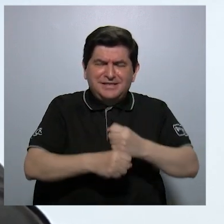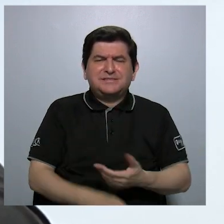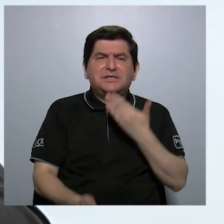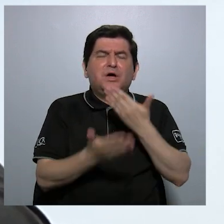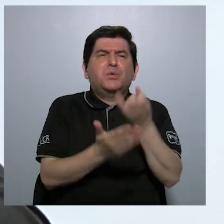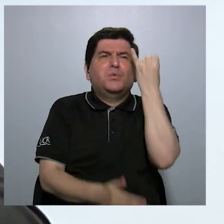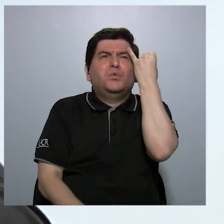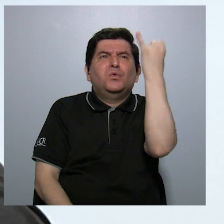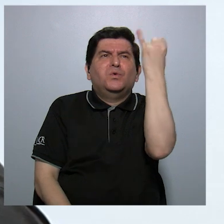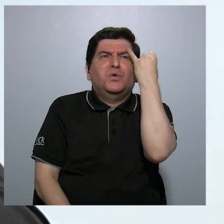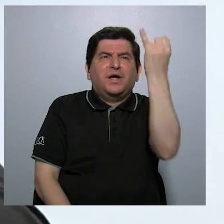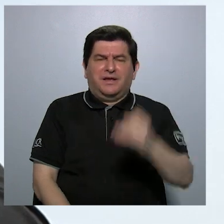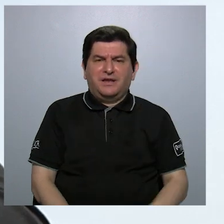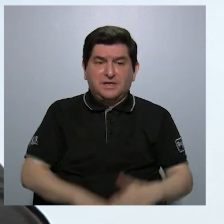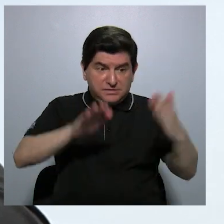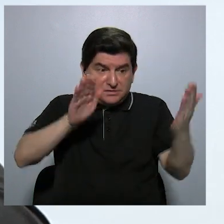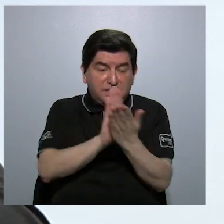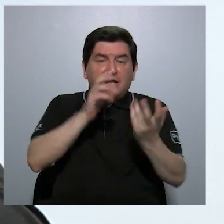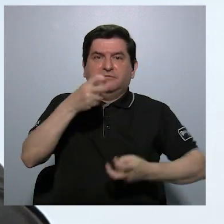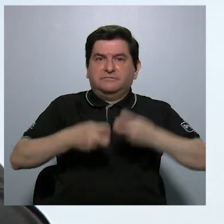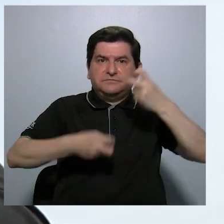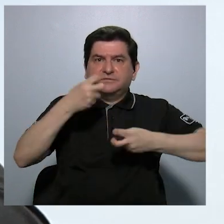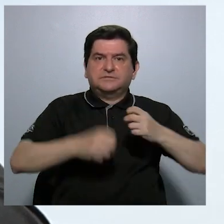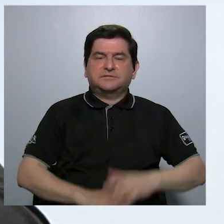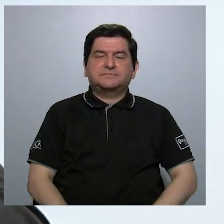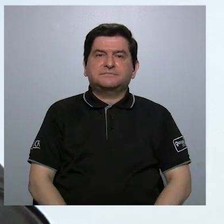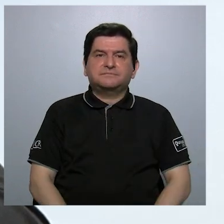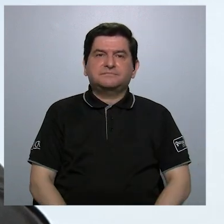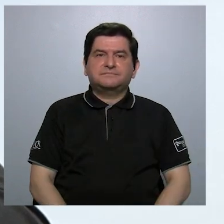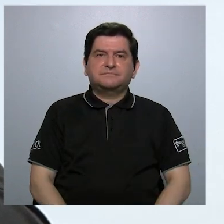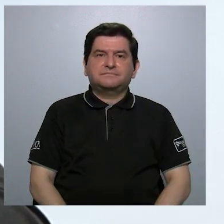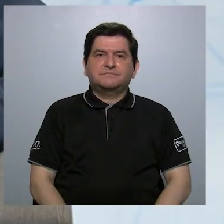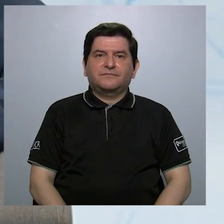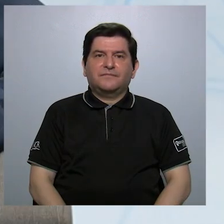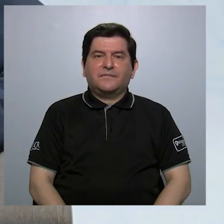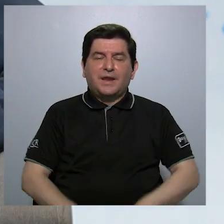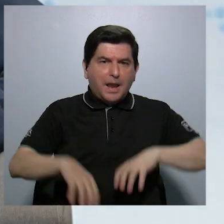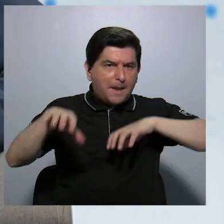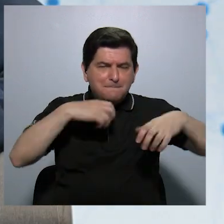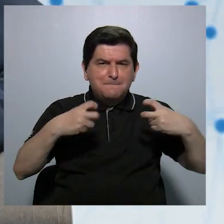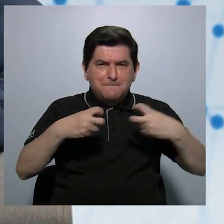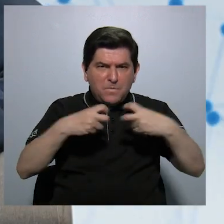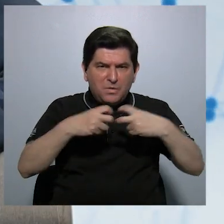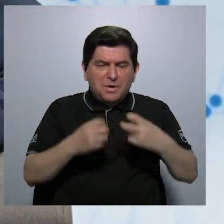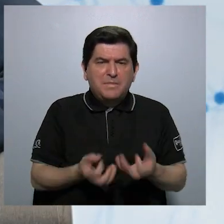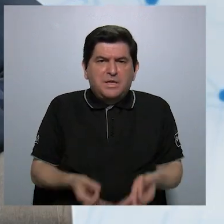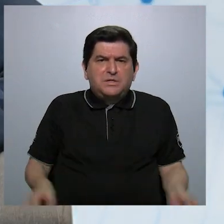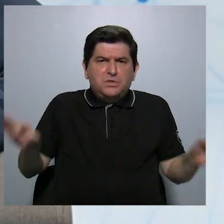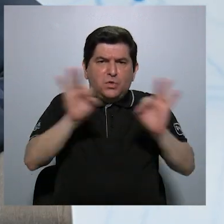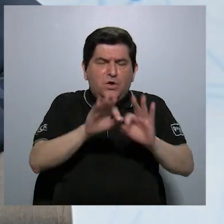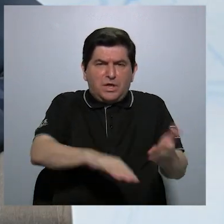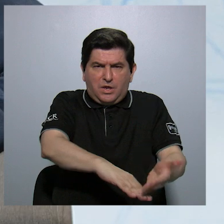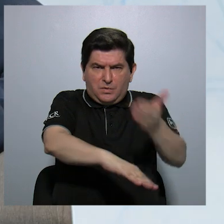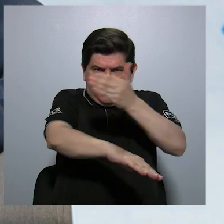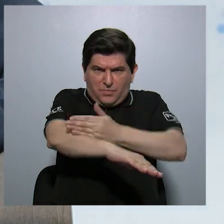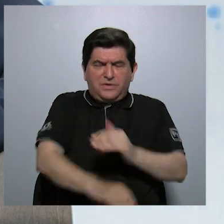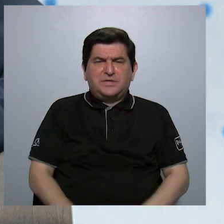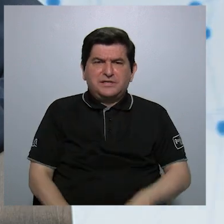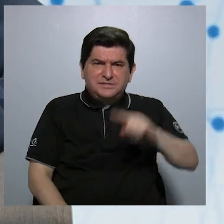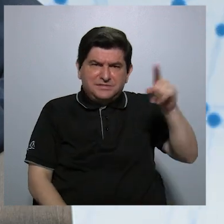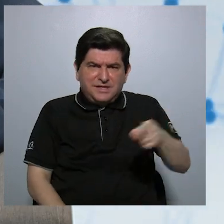muy buenas ideas de cómo afrontar estos problemas. ¿Es la movilidad eléctrica un paso importante hacia